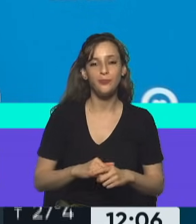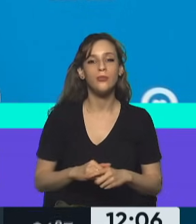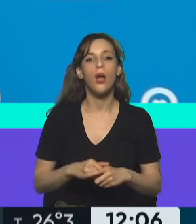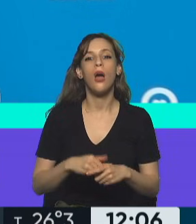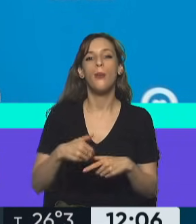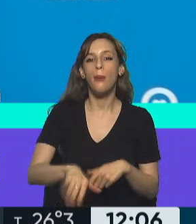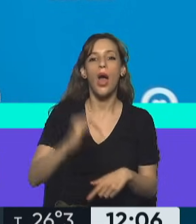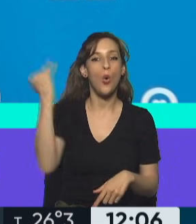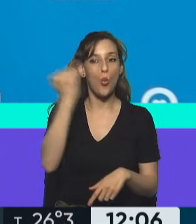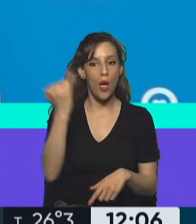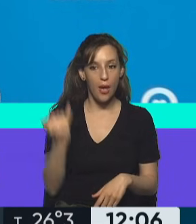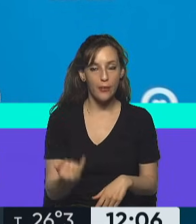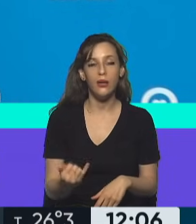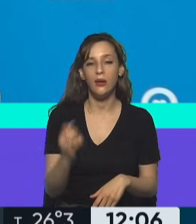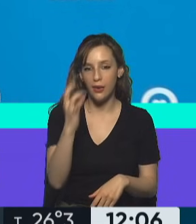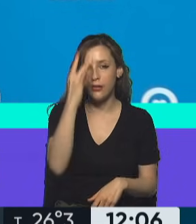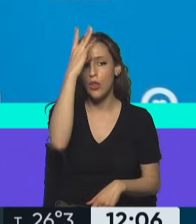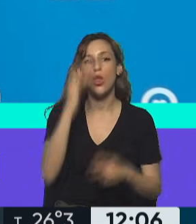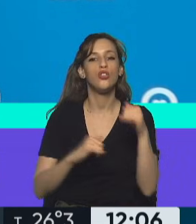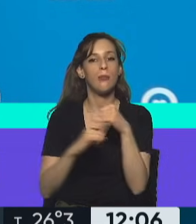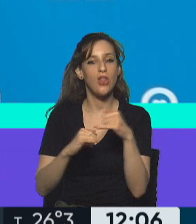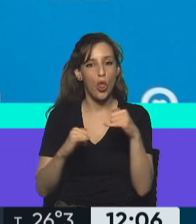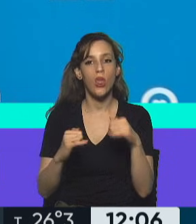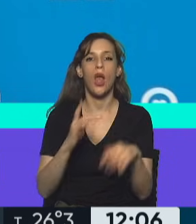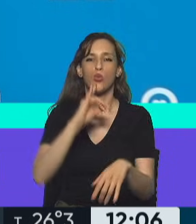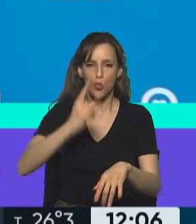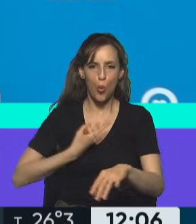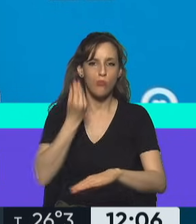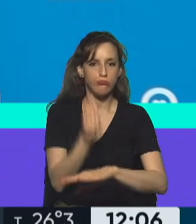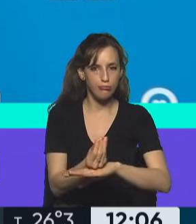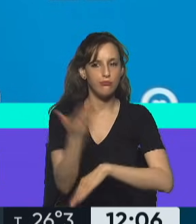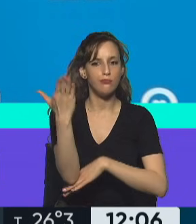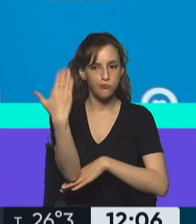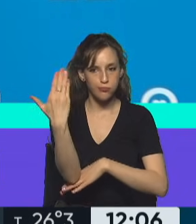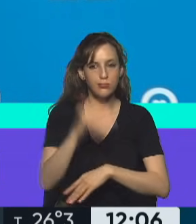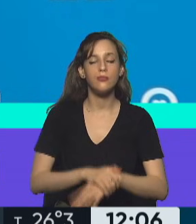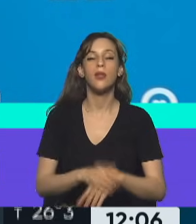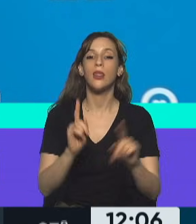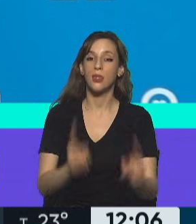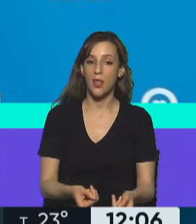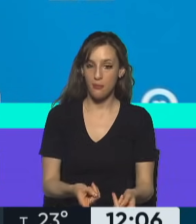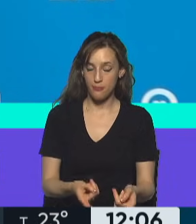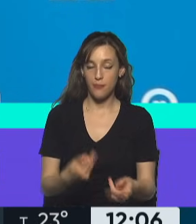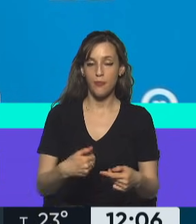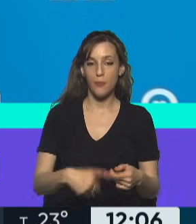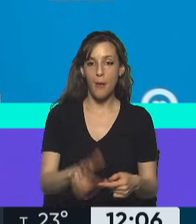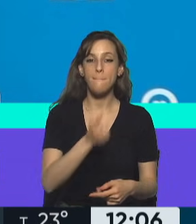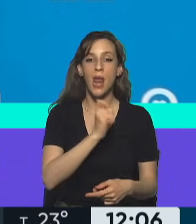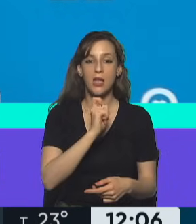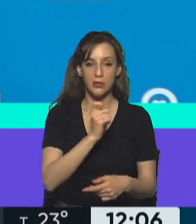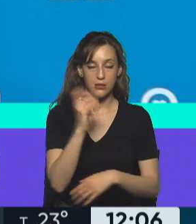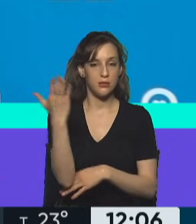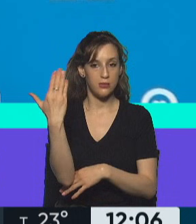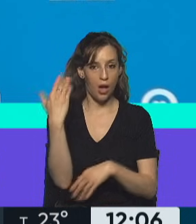los jueves a las 12 del mediodía, salvo que por alguna razón haya de cambiar el horario, y además vamos a sumar una conferencia de prensa también